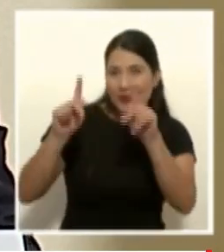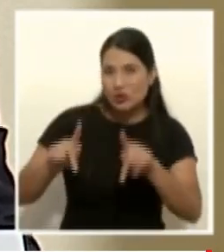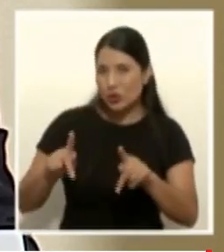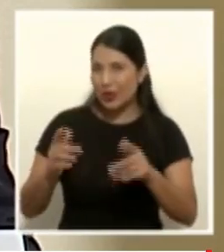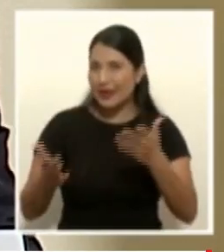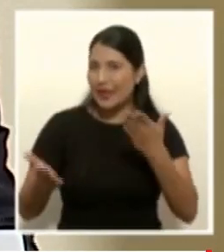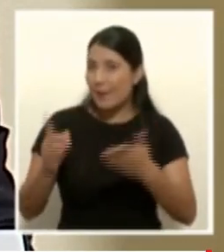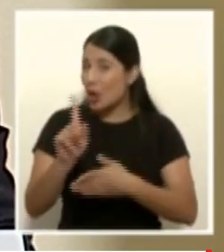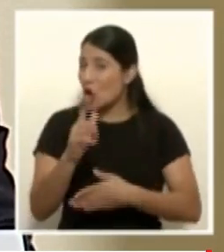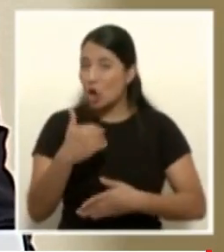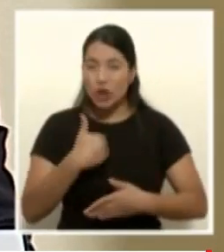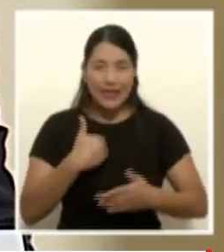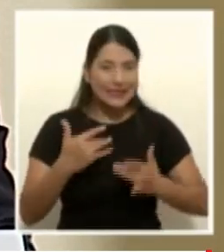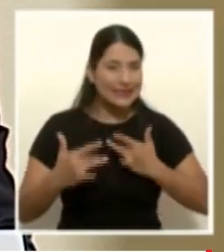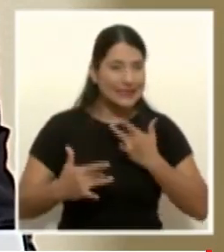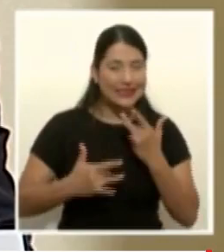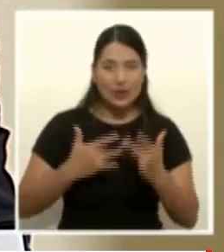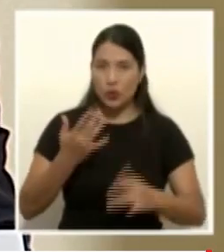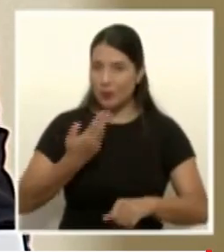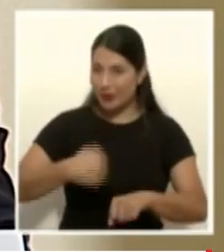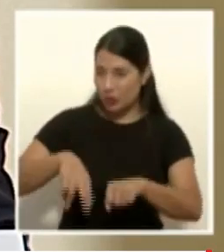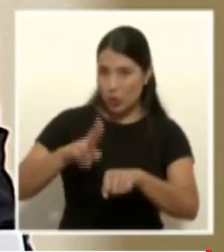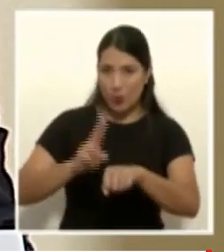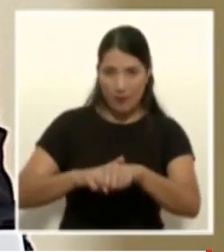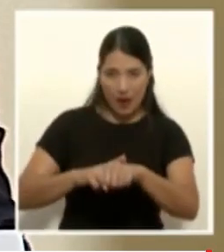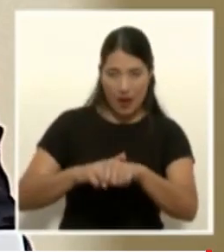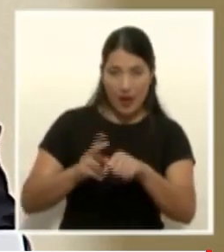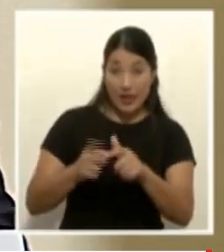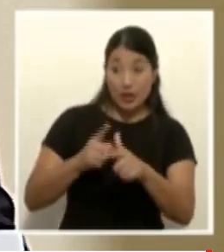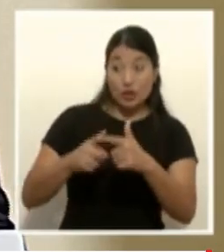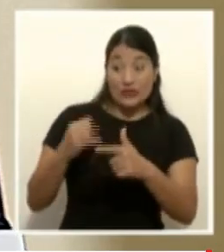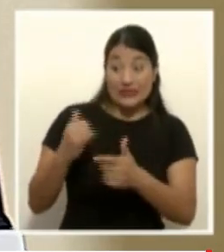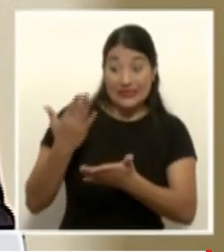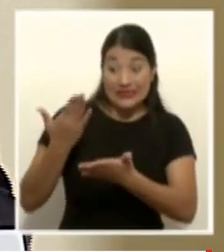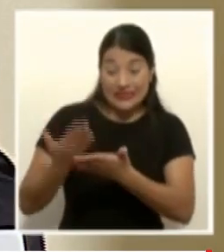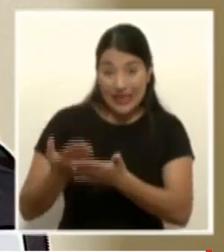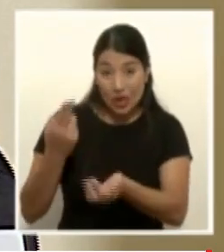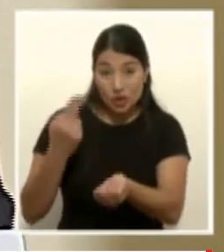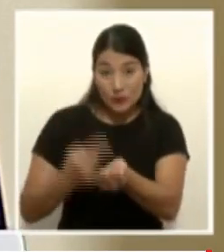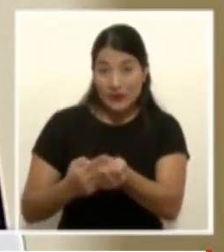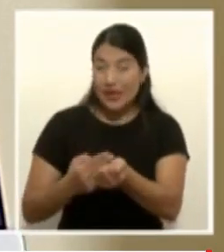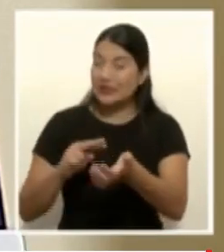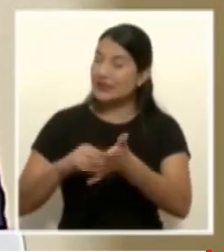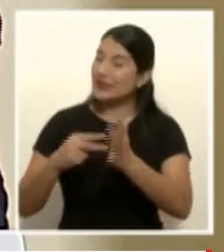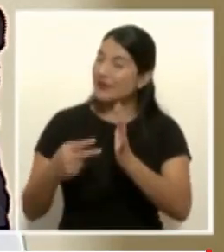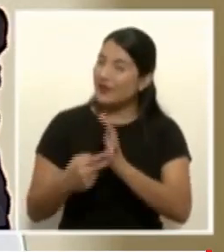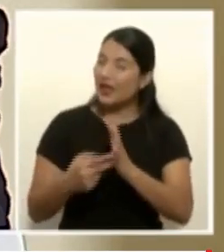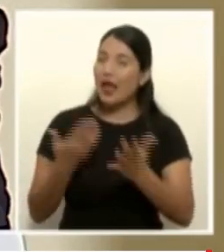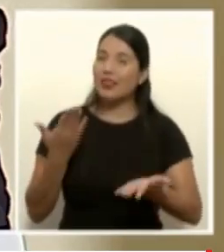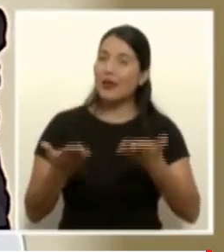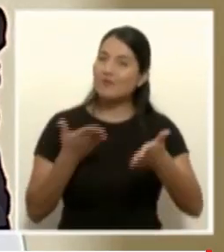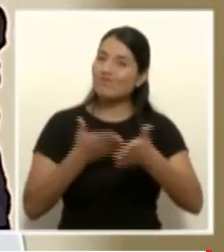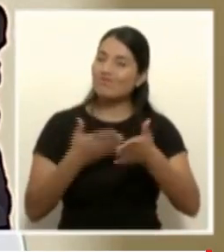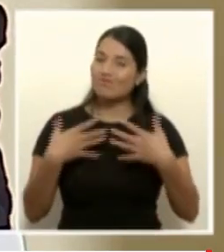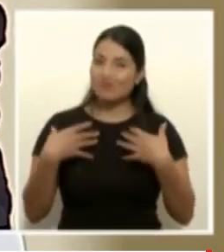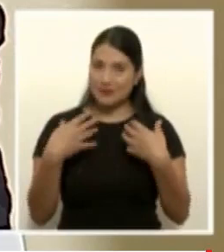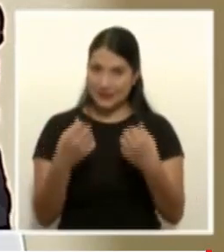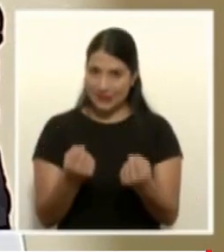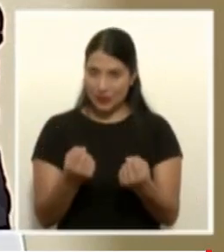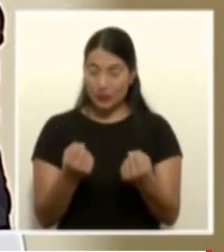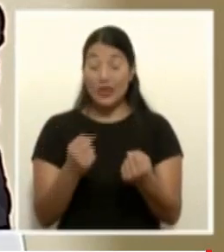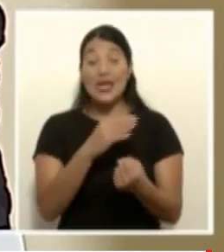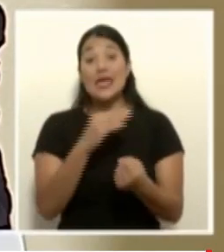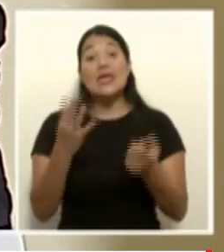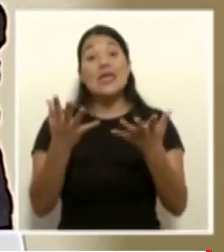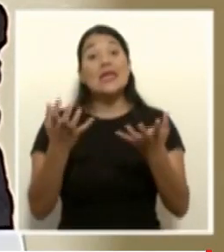normales y cuando llegan al hospital, pues obviamente están llegando porque algo se les complicó. Y aprovecho